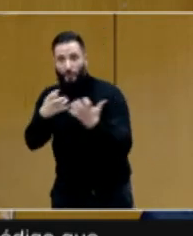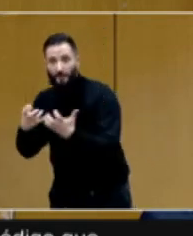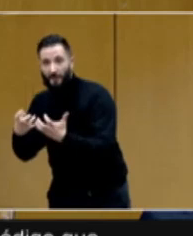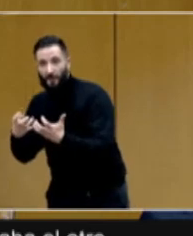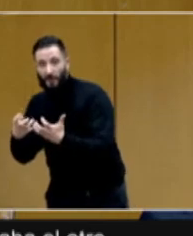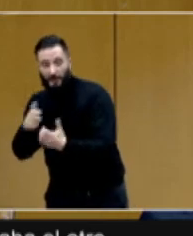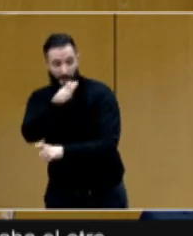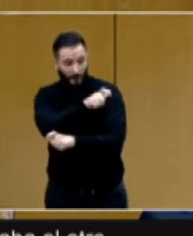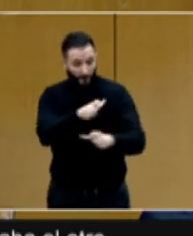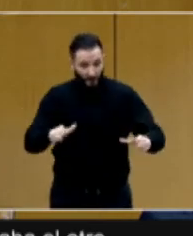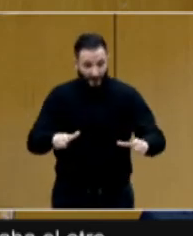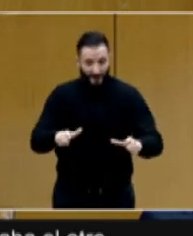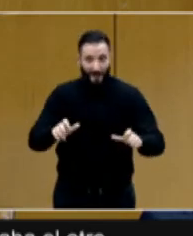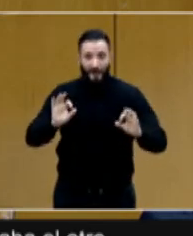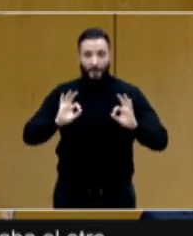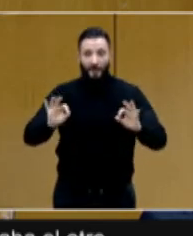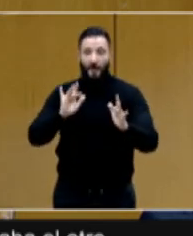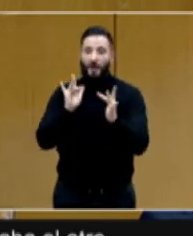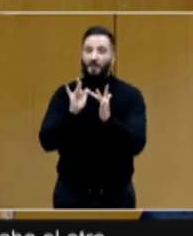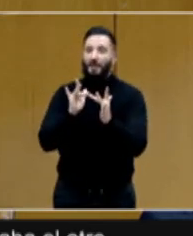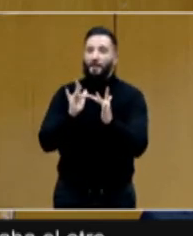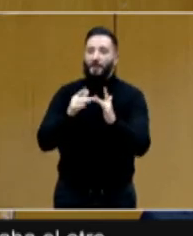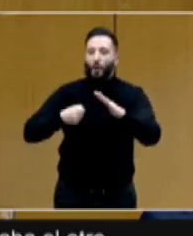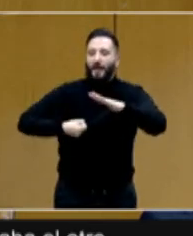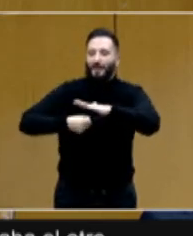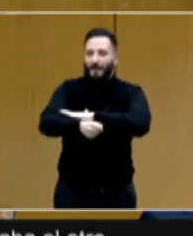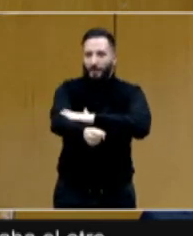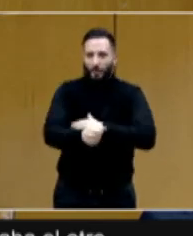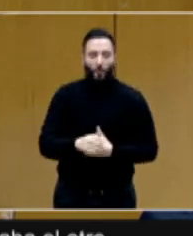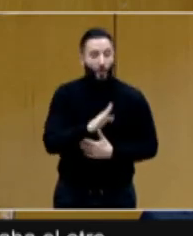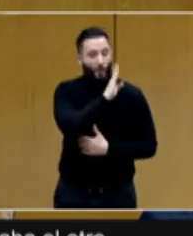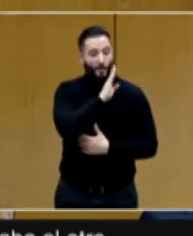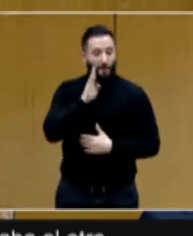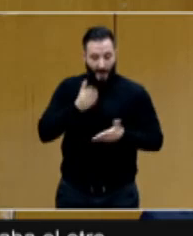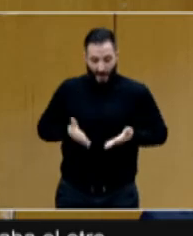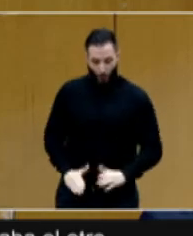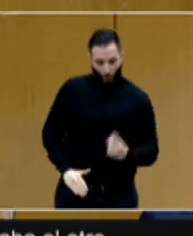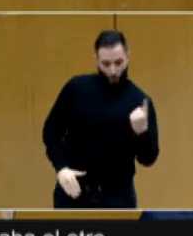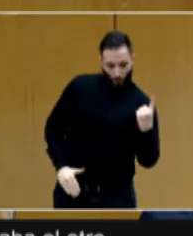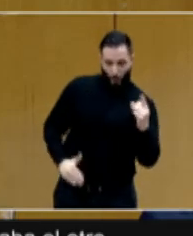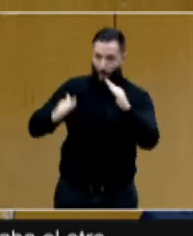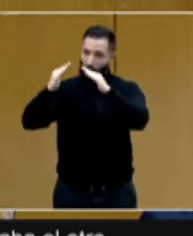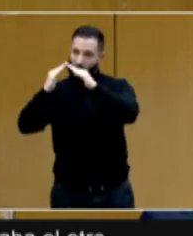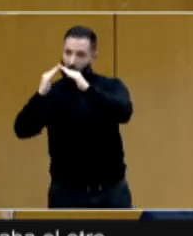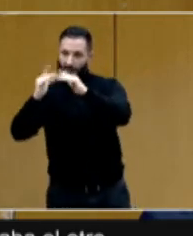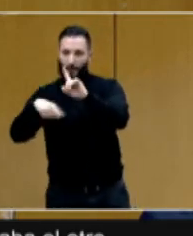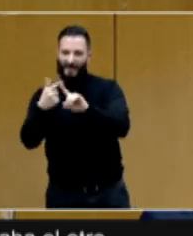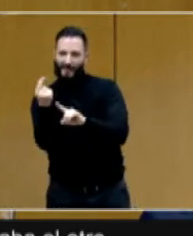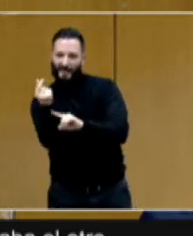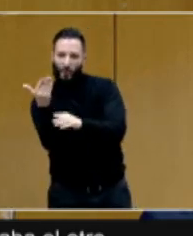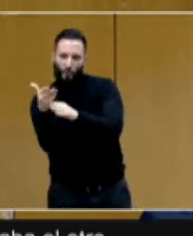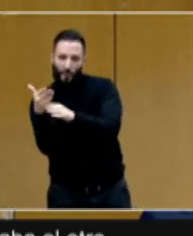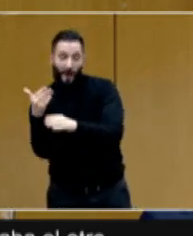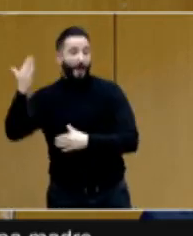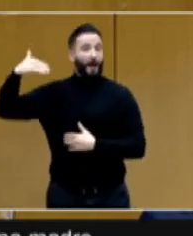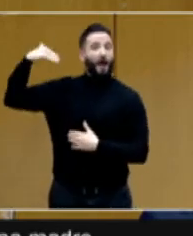tratamiento ambulatorio de entrenamiento una madre tiene un solo hijo tiene una casa y un poco más de dinero antes podía decir que